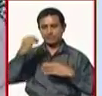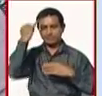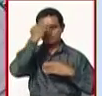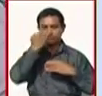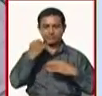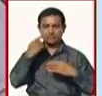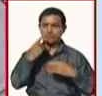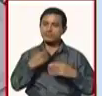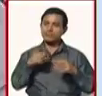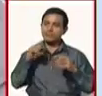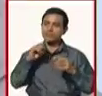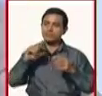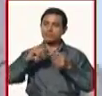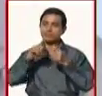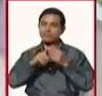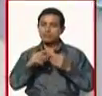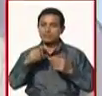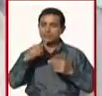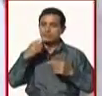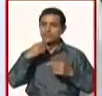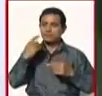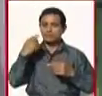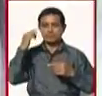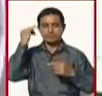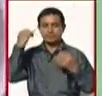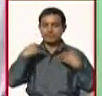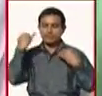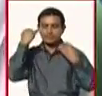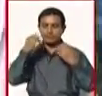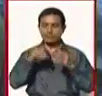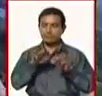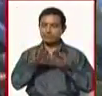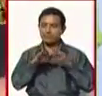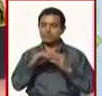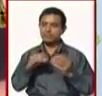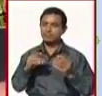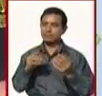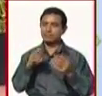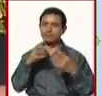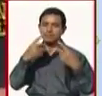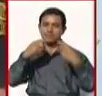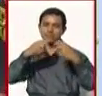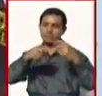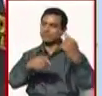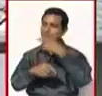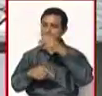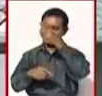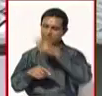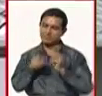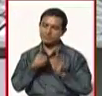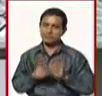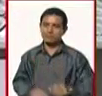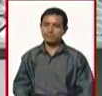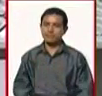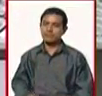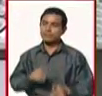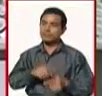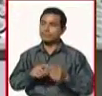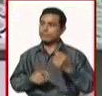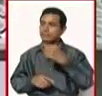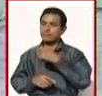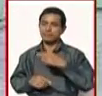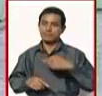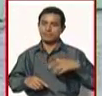identikit nos hacen establecer un principio de presunción que se tratara de este sujeto. Rolando Pacosillos